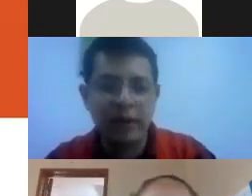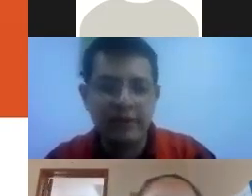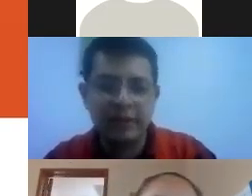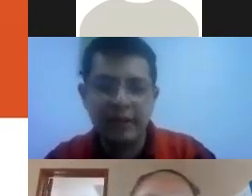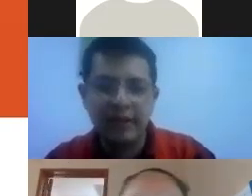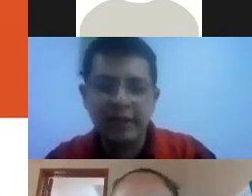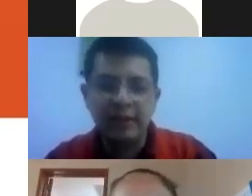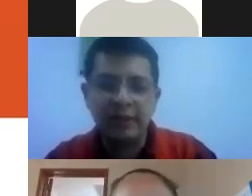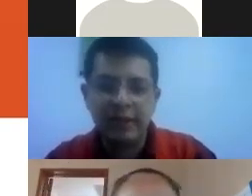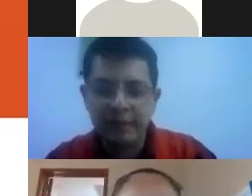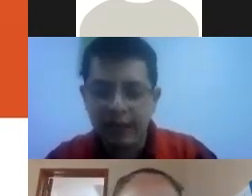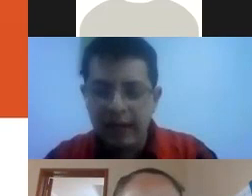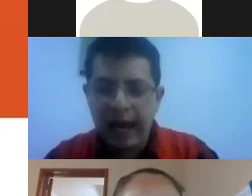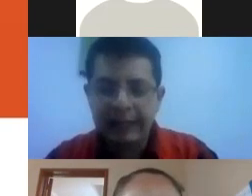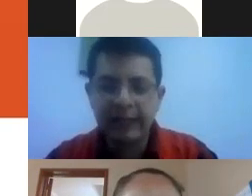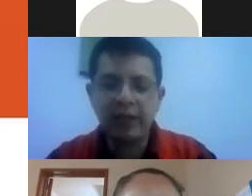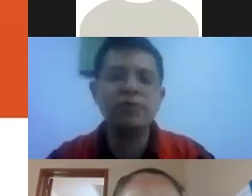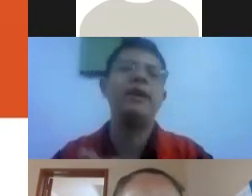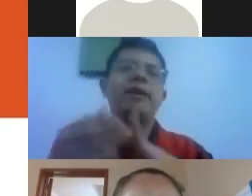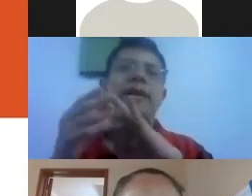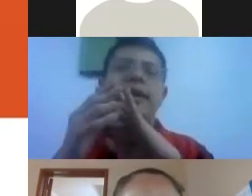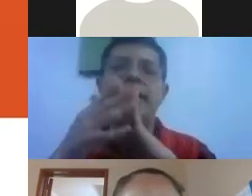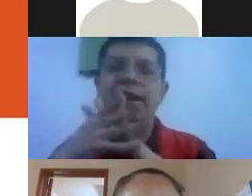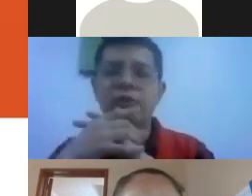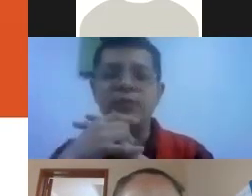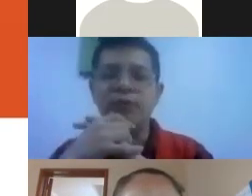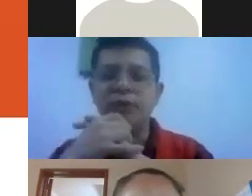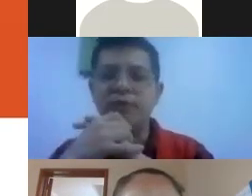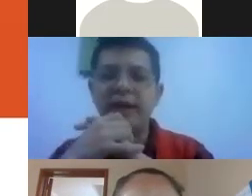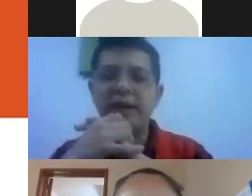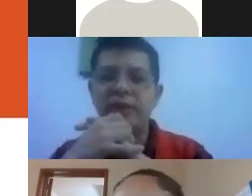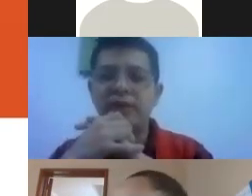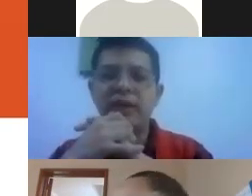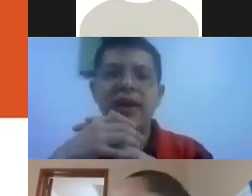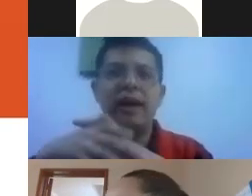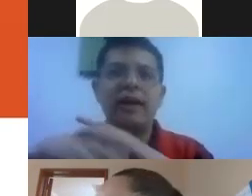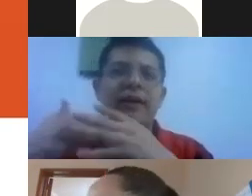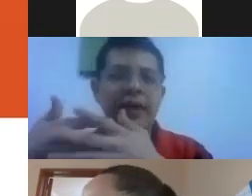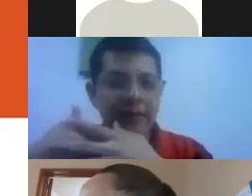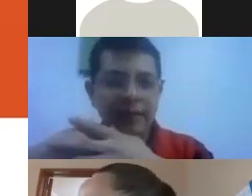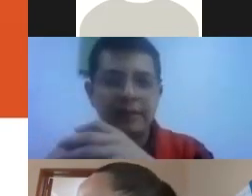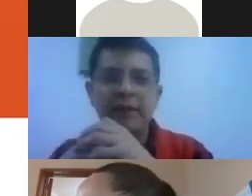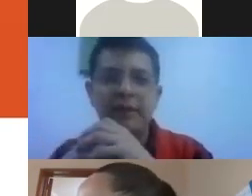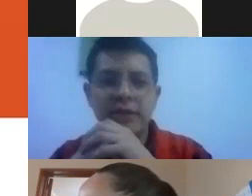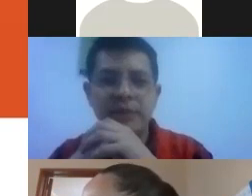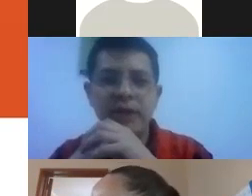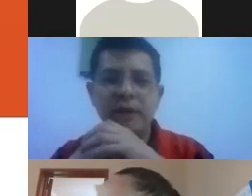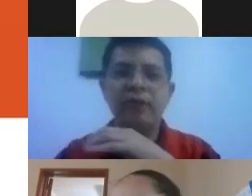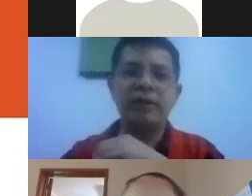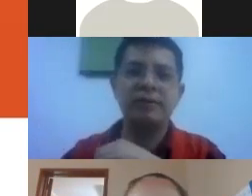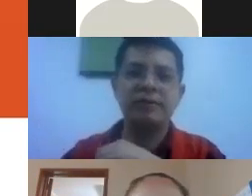alguna base, ¿ok? Aquí hay que considerar algunos puntos para conocer la gravedad de ese